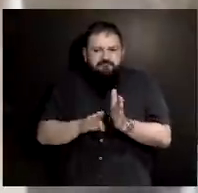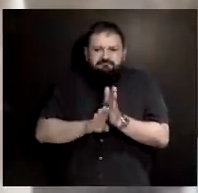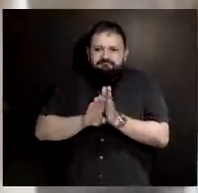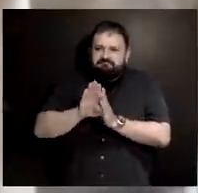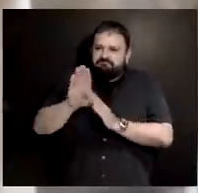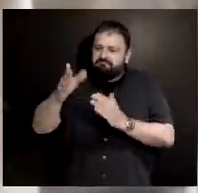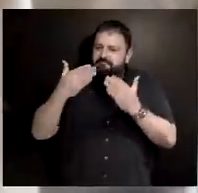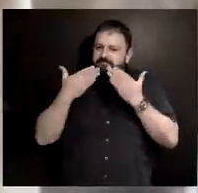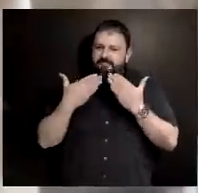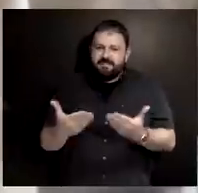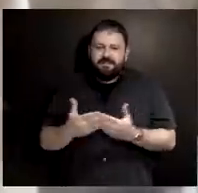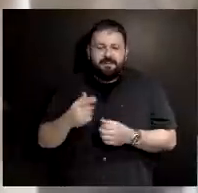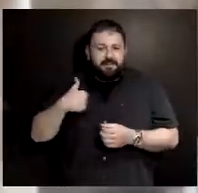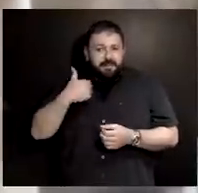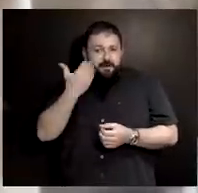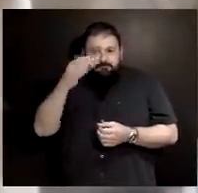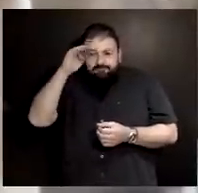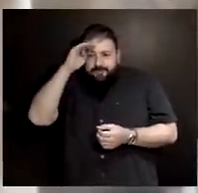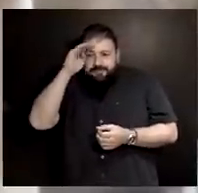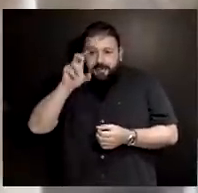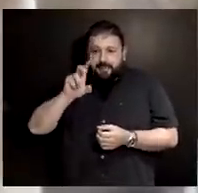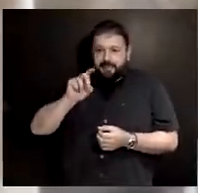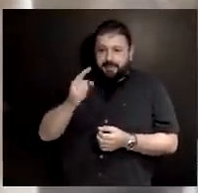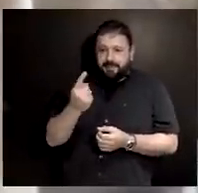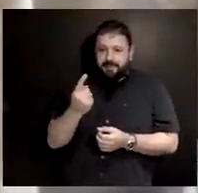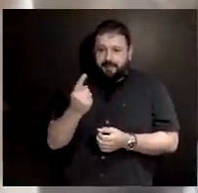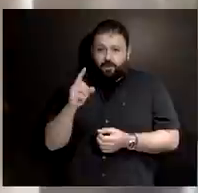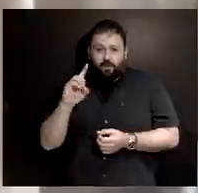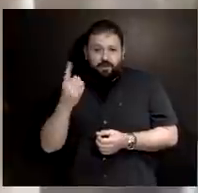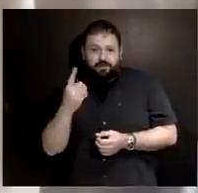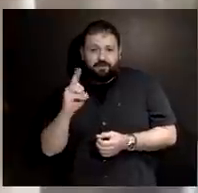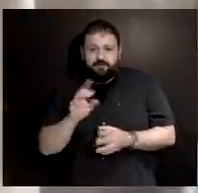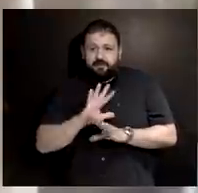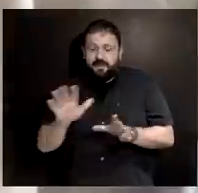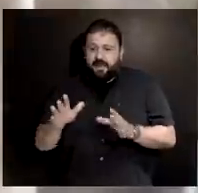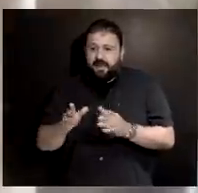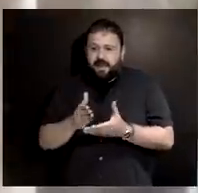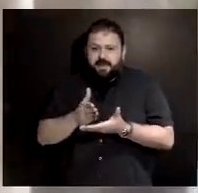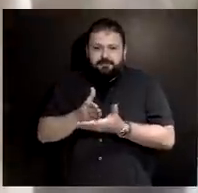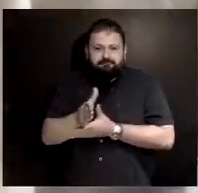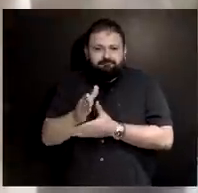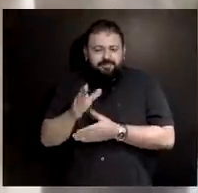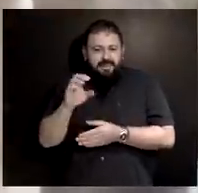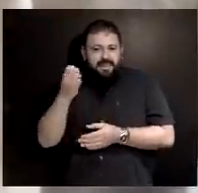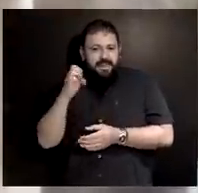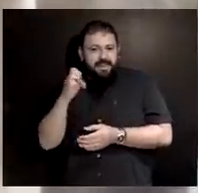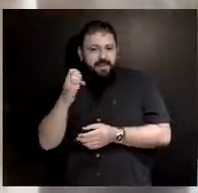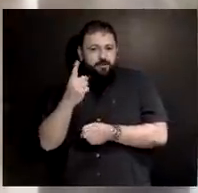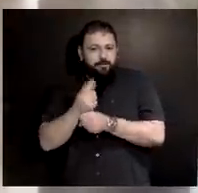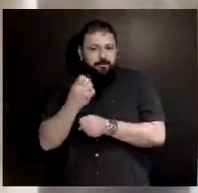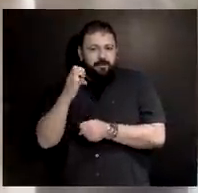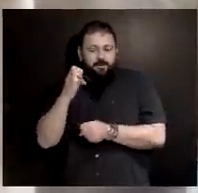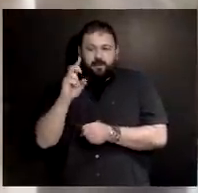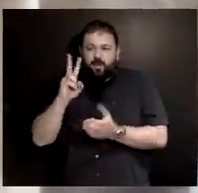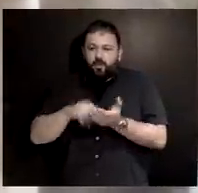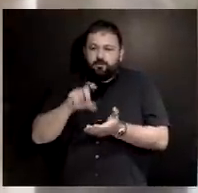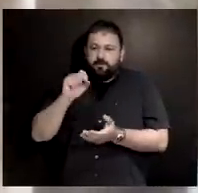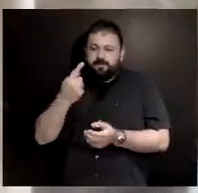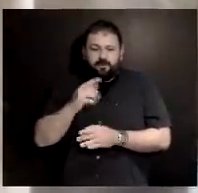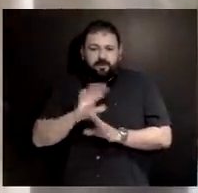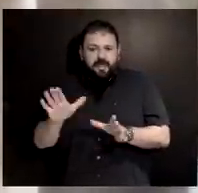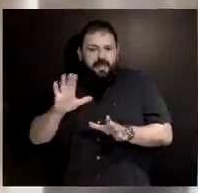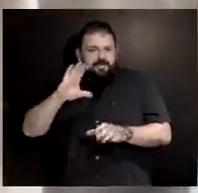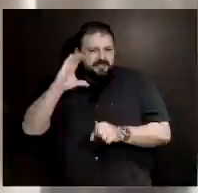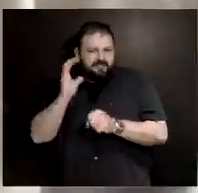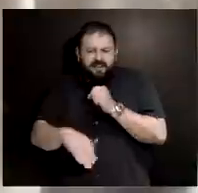que el 31 de diciembre ya pasamos al 1 de enero del 2021 y se van a acabar los retos y se va a acabar la